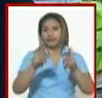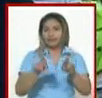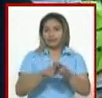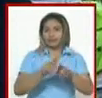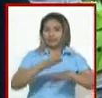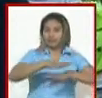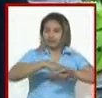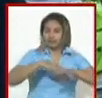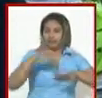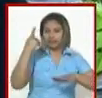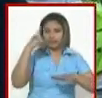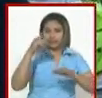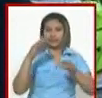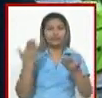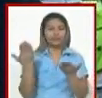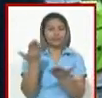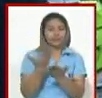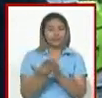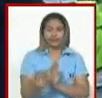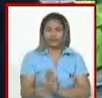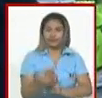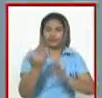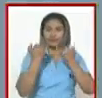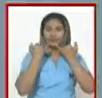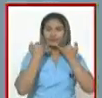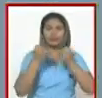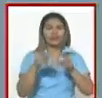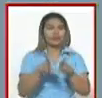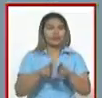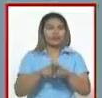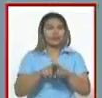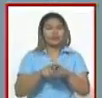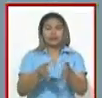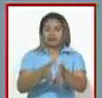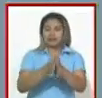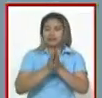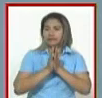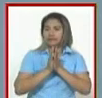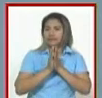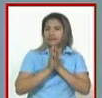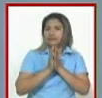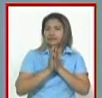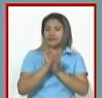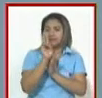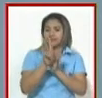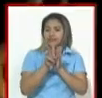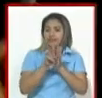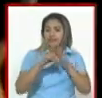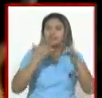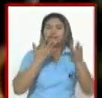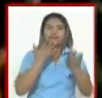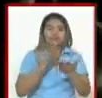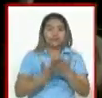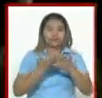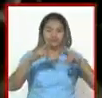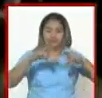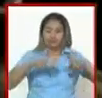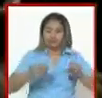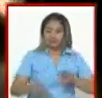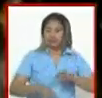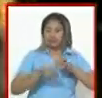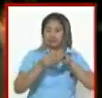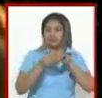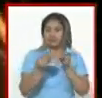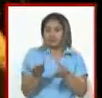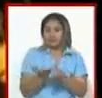también se nos va a convocar para que venga a prestar su declaración asimismo se solicitó en de doblaje del vídeo presentado como prueba para que se ha adjuntado